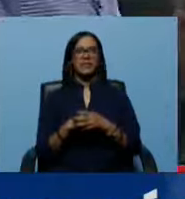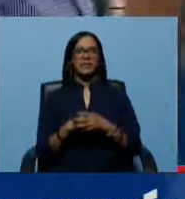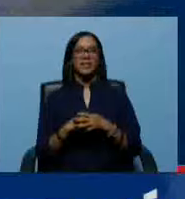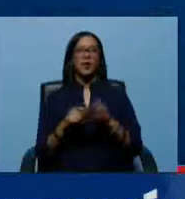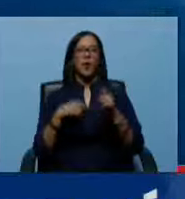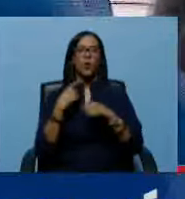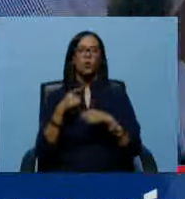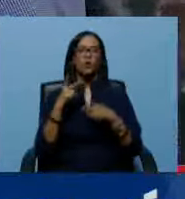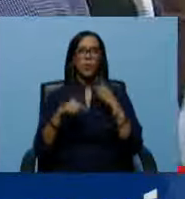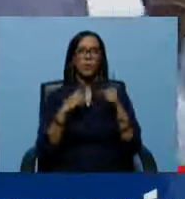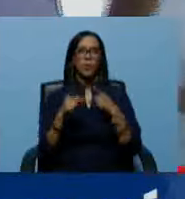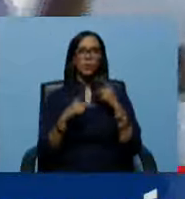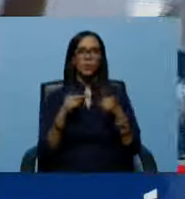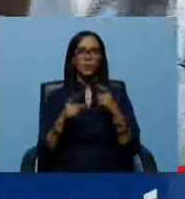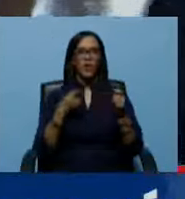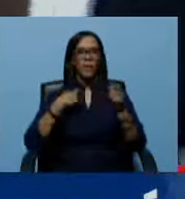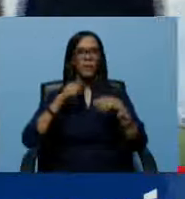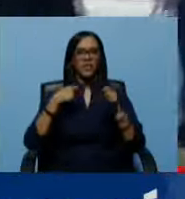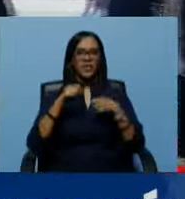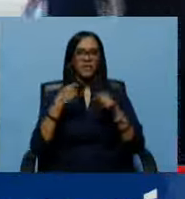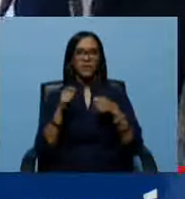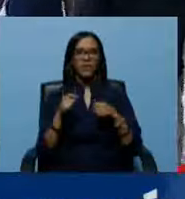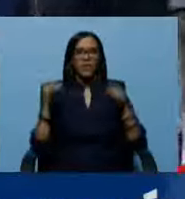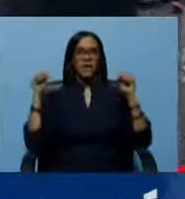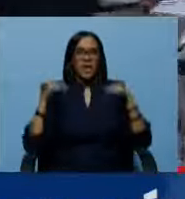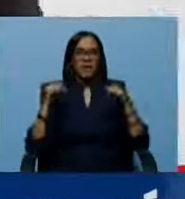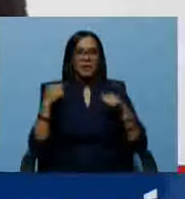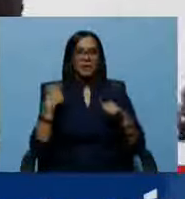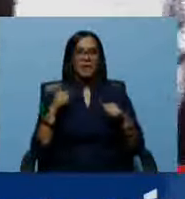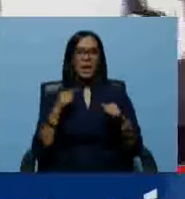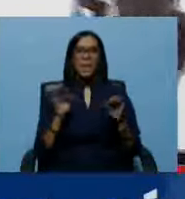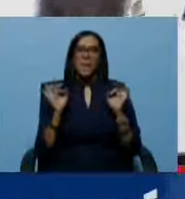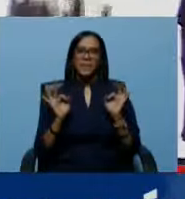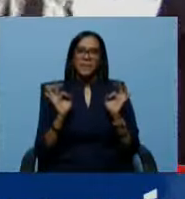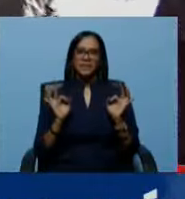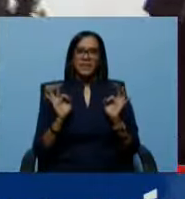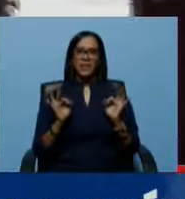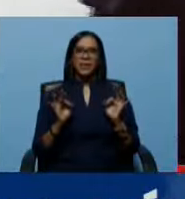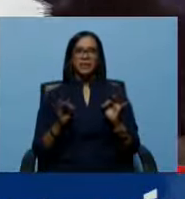otros productos exportadores. Por aquí tenemos precisamente